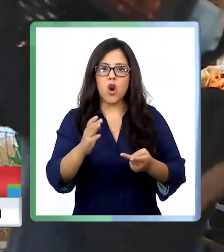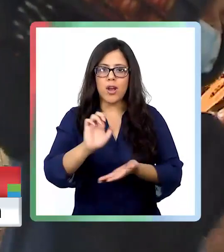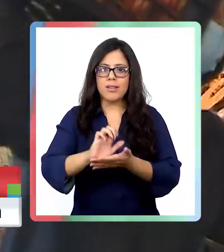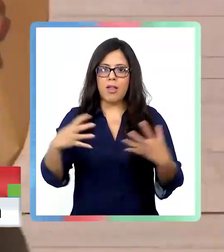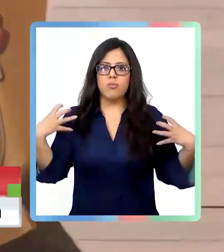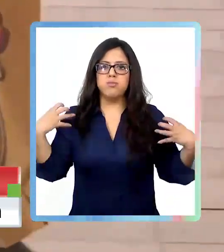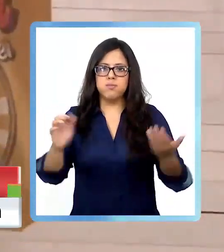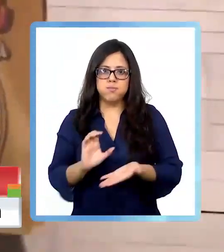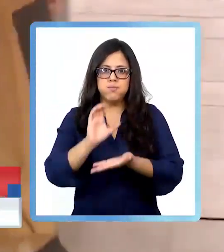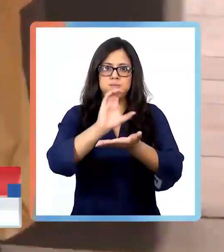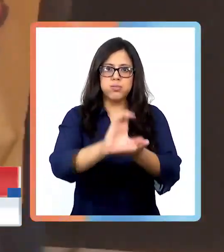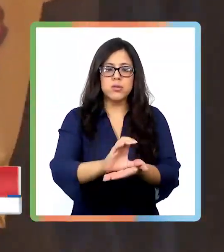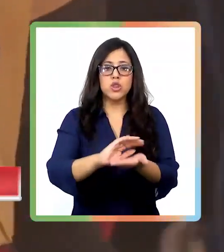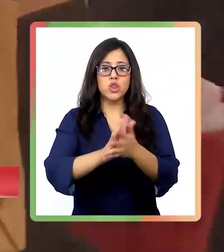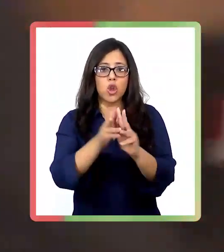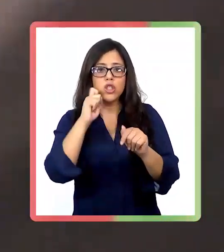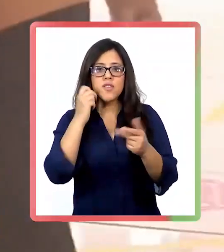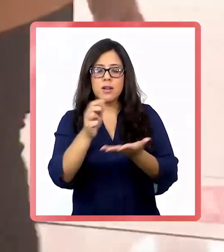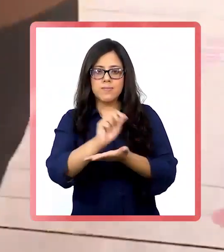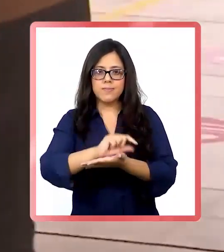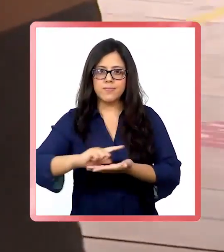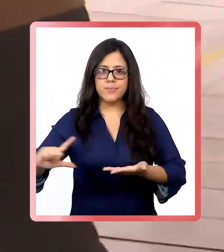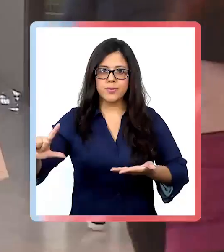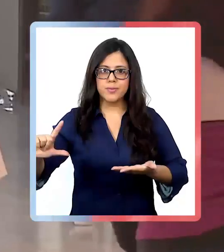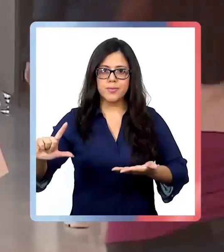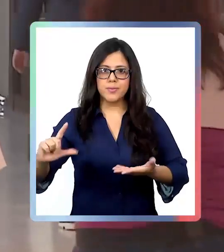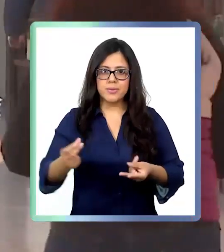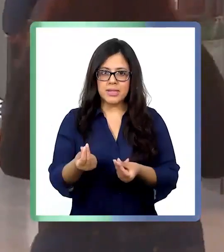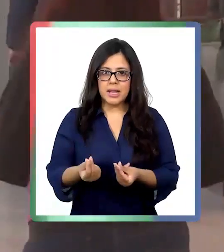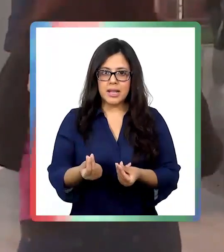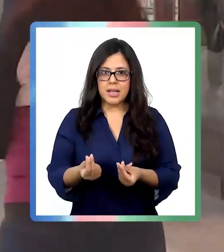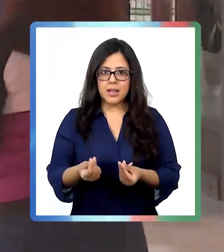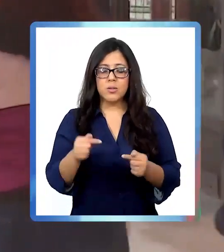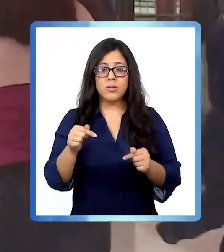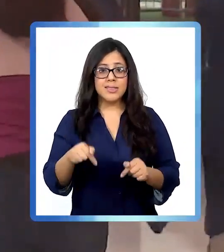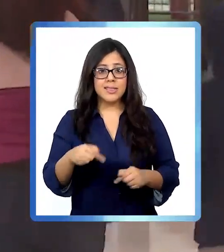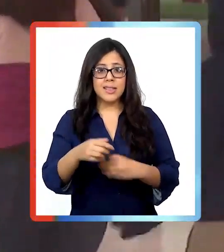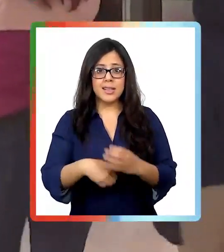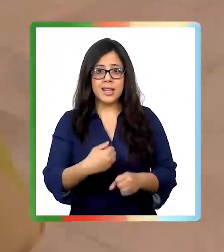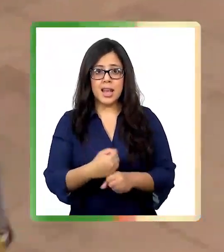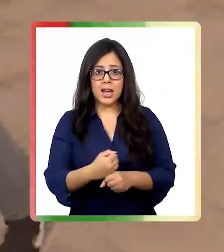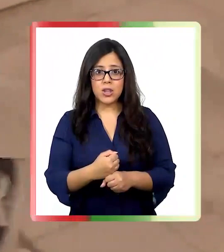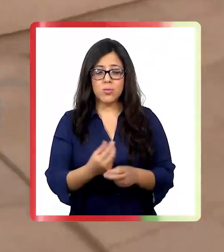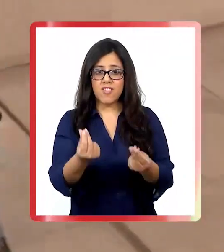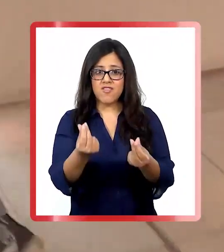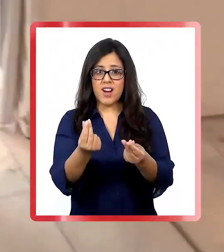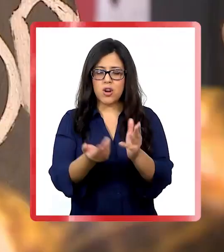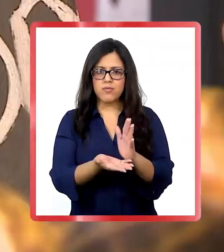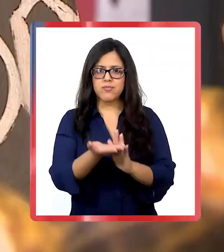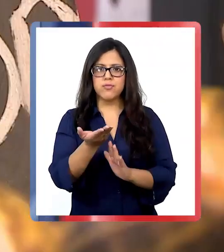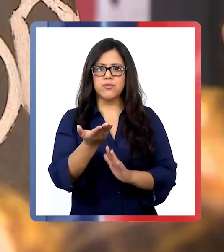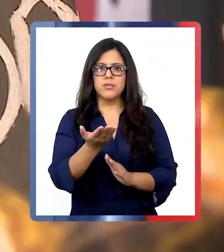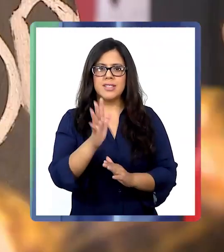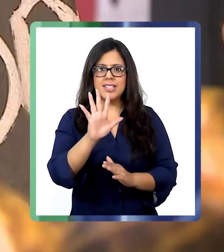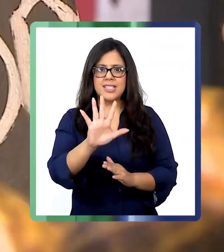Estado. Todo ha derivado en un fuerte aumento de la inflación. En lo que va de este año, los precios han